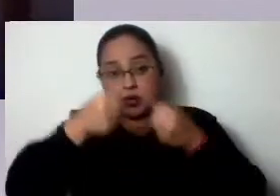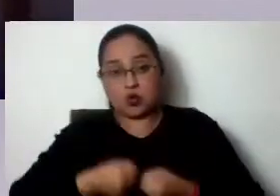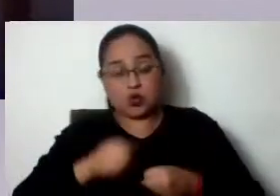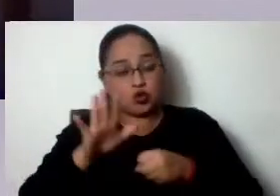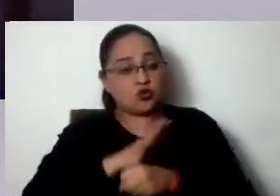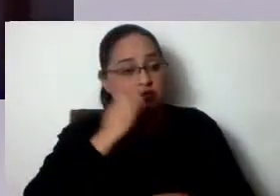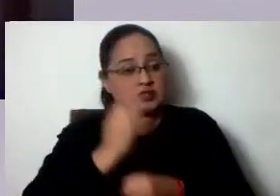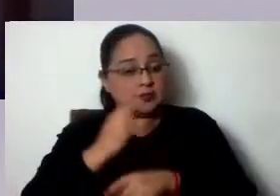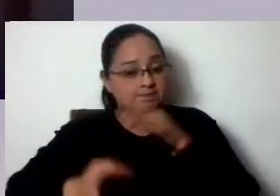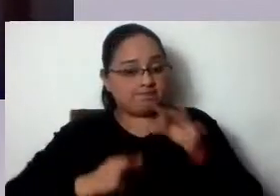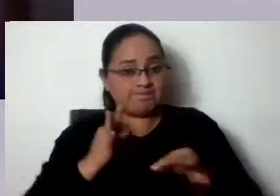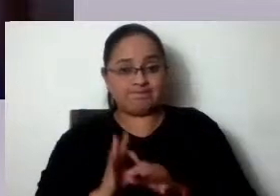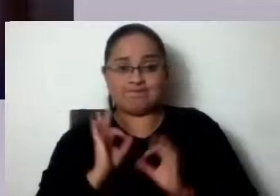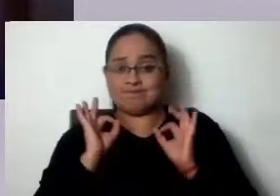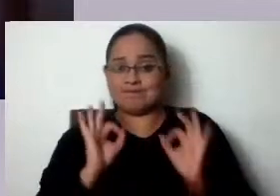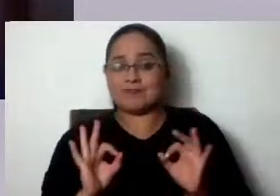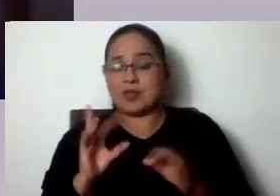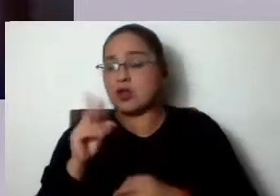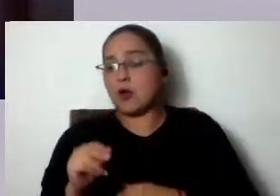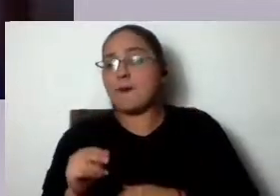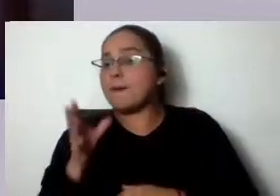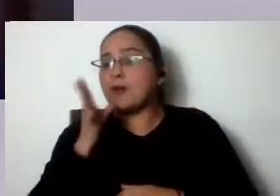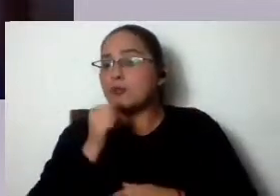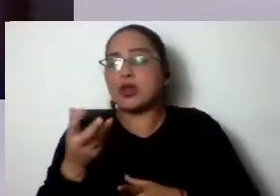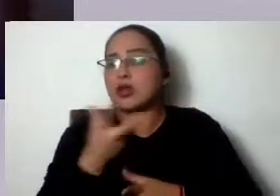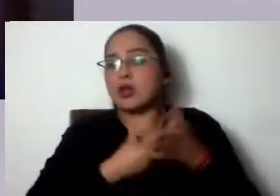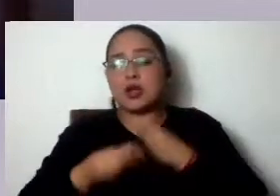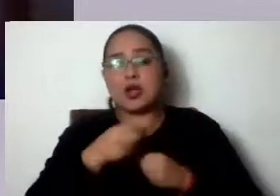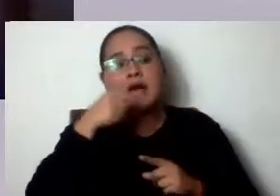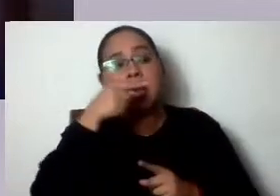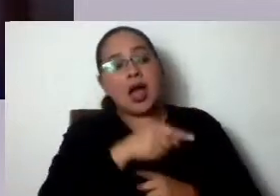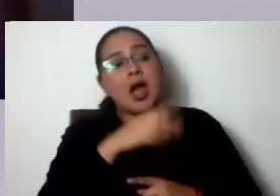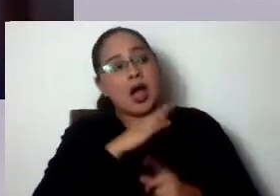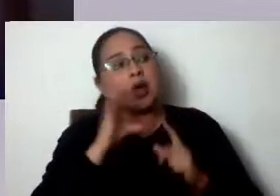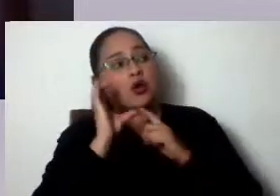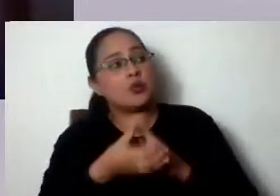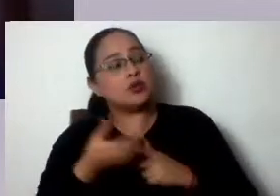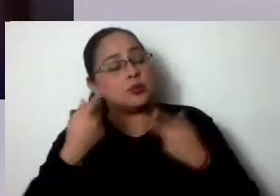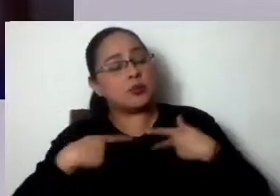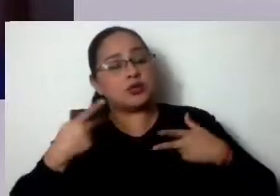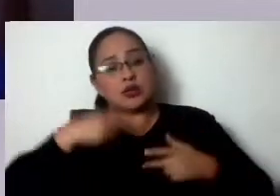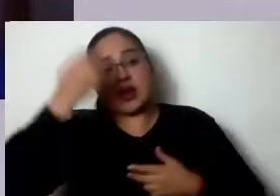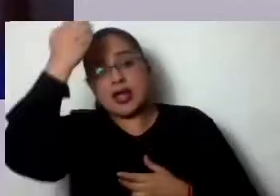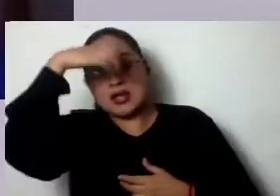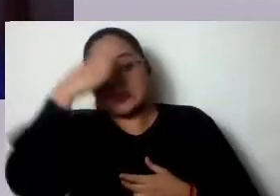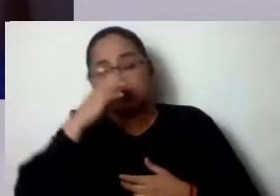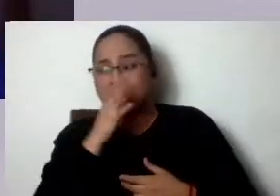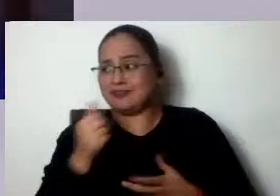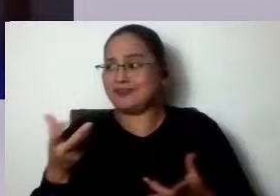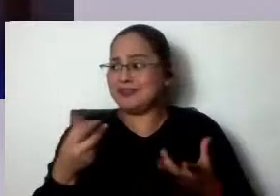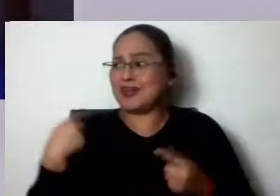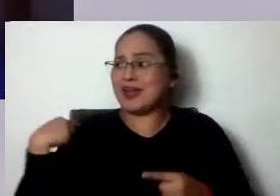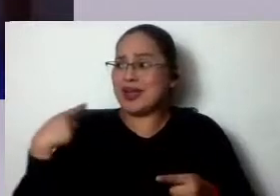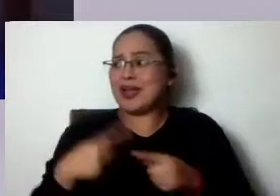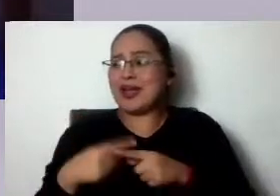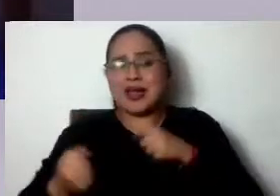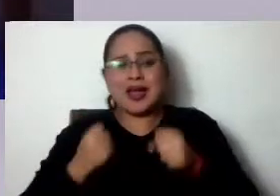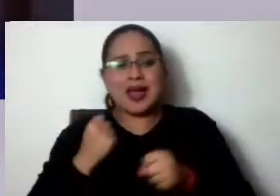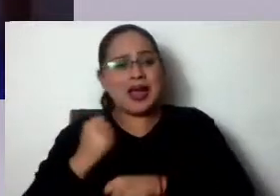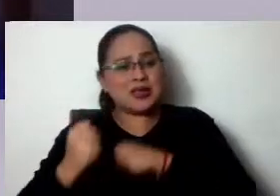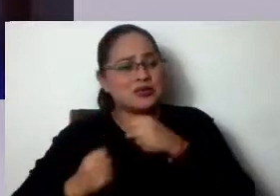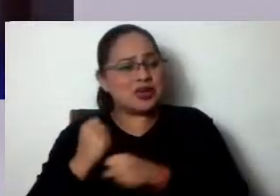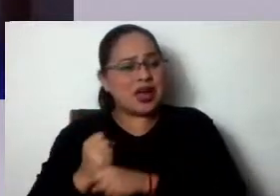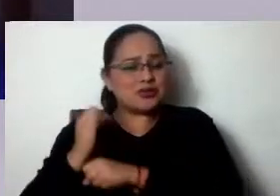eficiente y no podía sustituirlo con la opinión de la comisión de expertos ni todo el trabajo que realiza